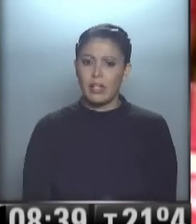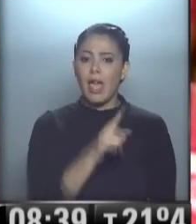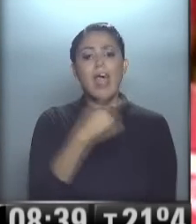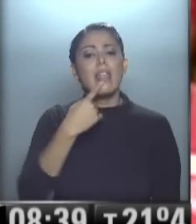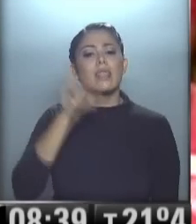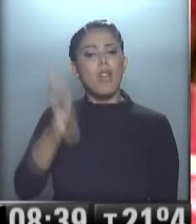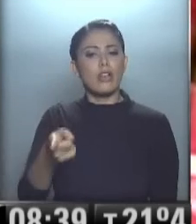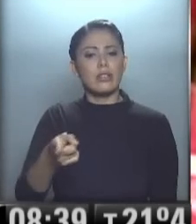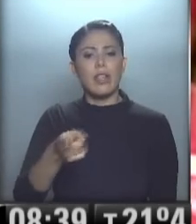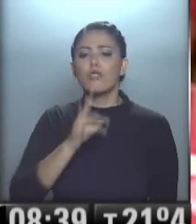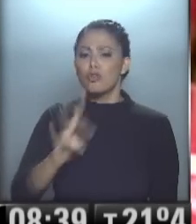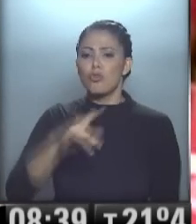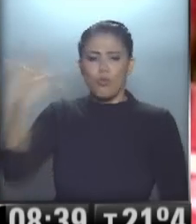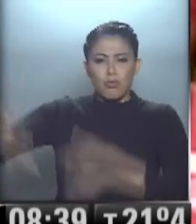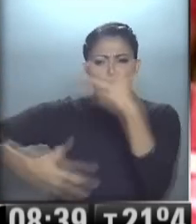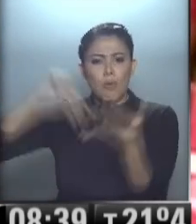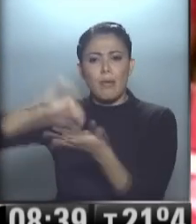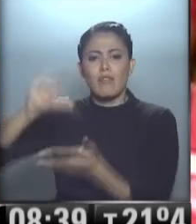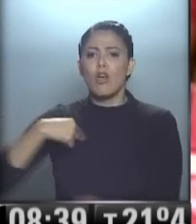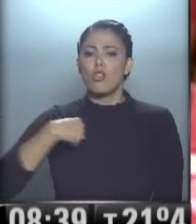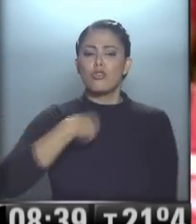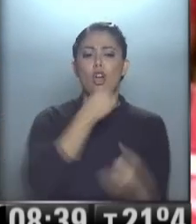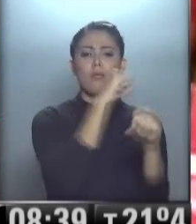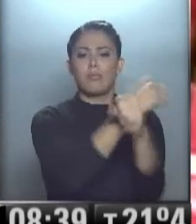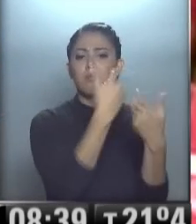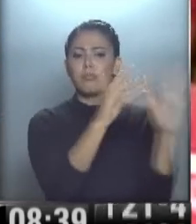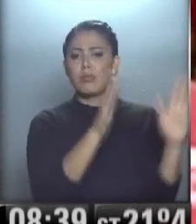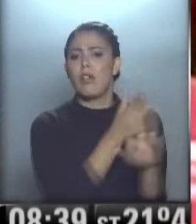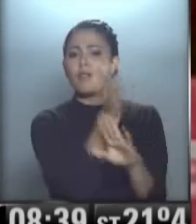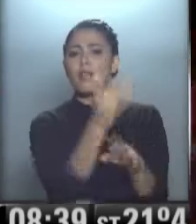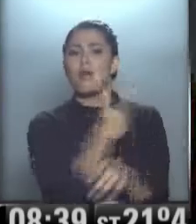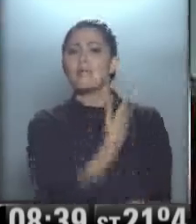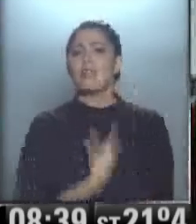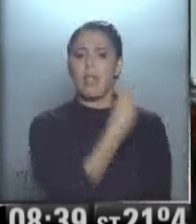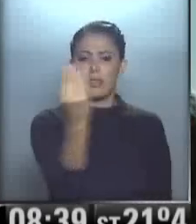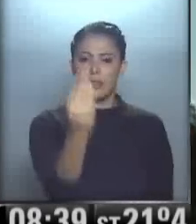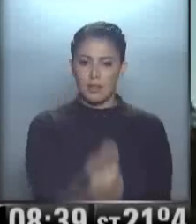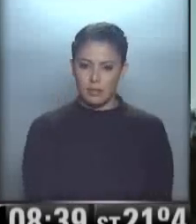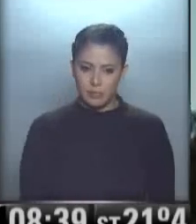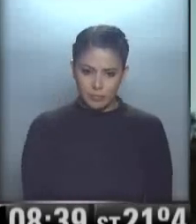orden, incendien Venezuela, que yo saldré de la cárcel a Miraflores como presidente.